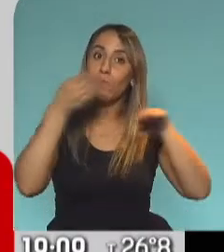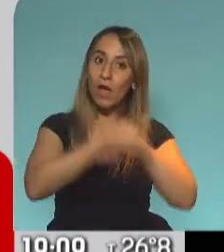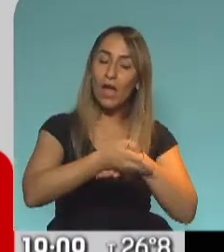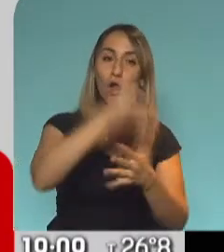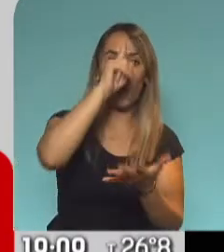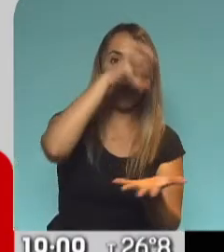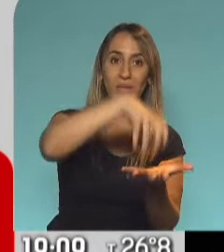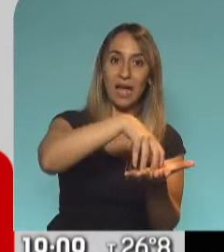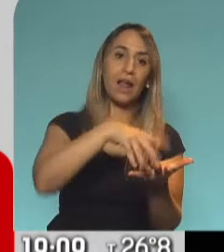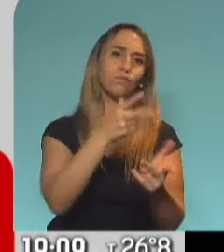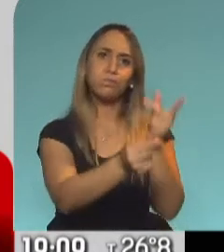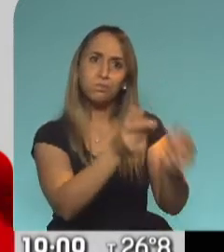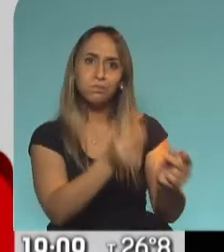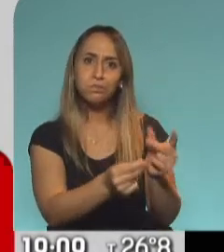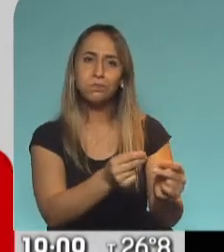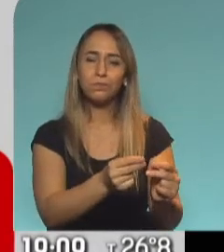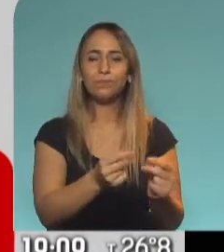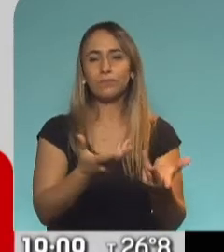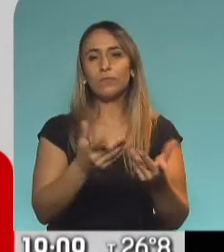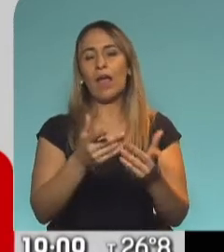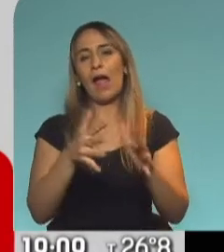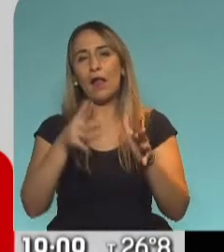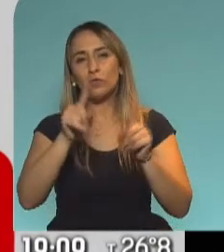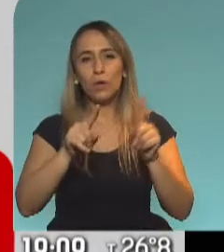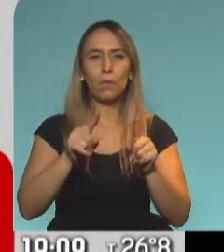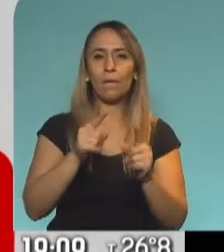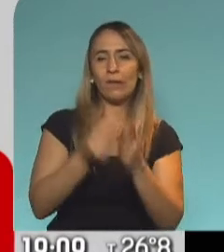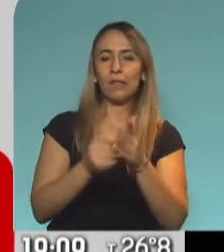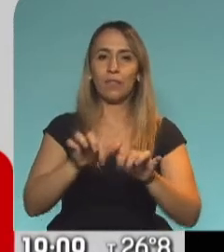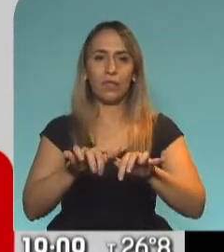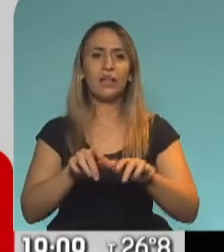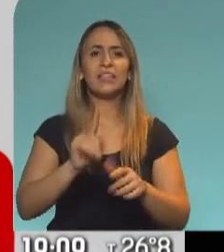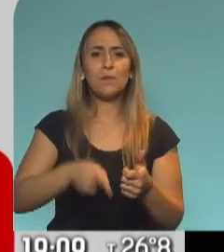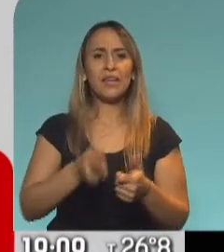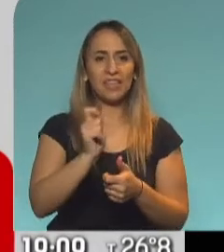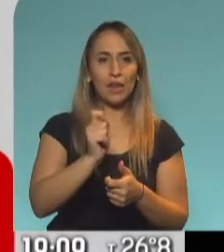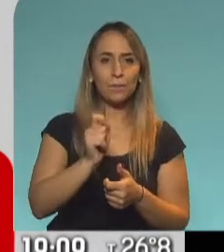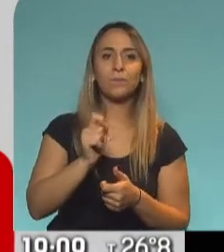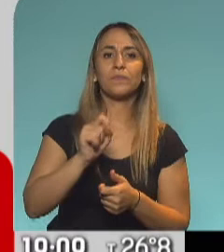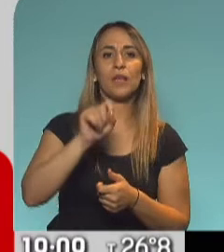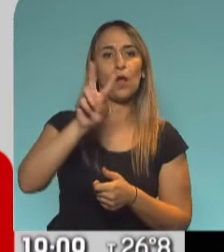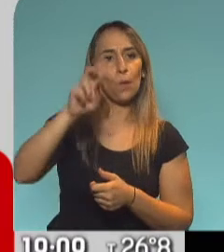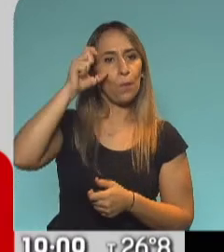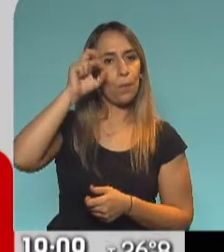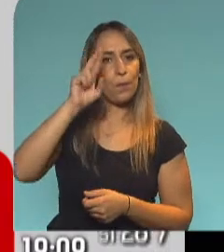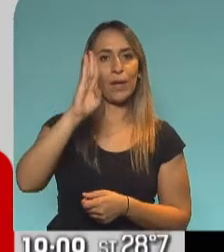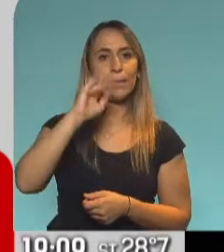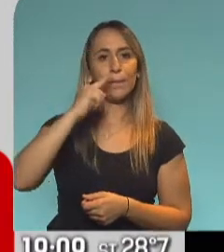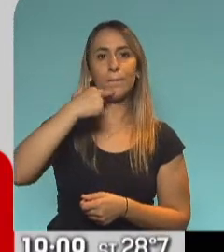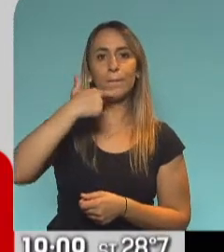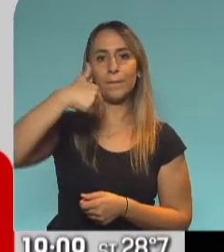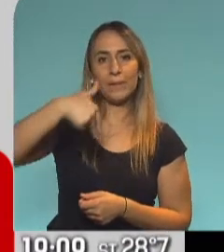segundo renglón, más allá de algún error de tipeo, sí, se encuentra Horacio Berbisky. Exactamente, quien destapó con